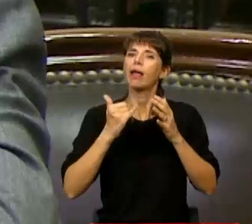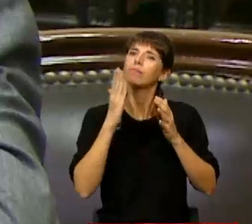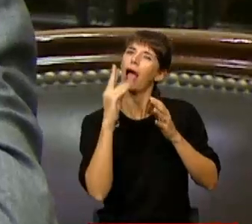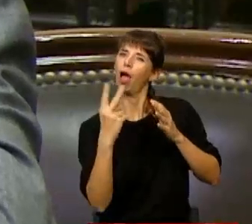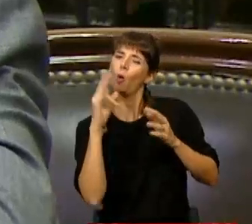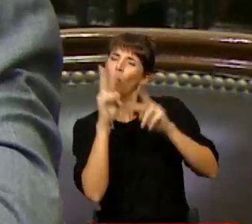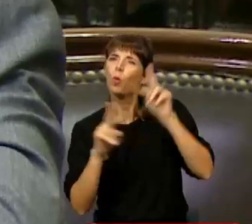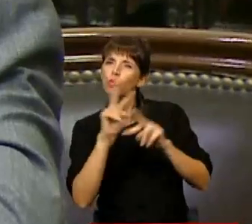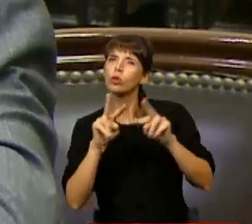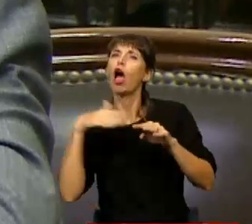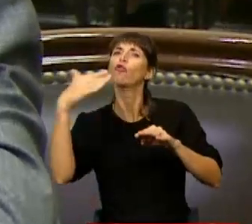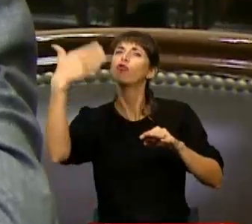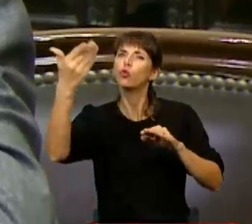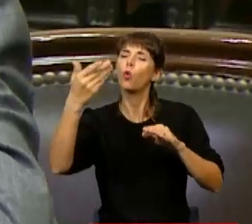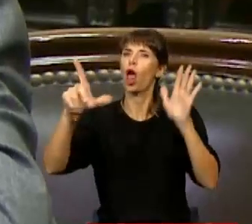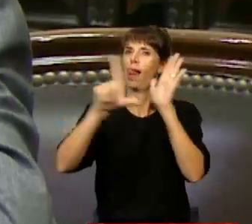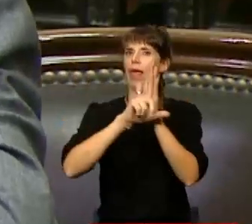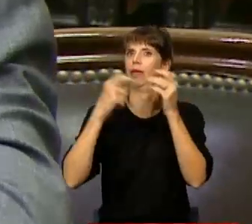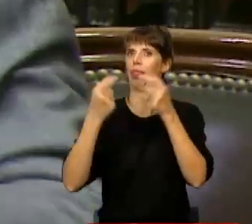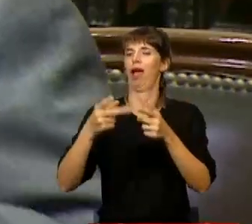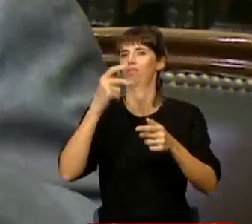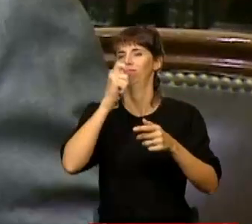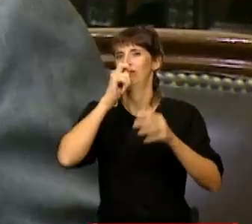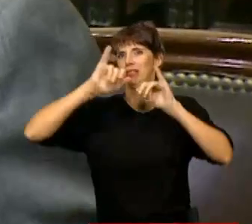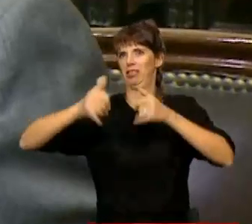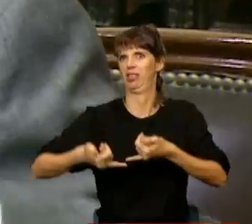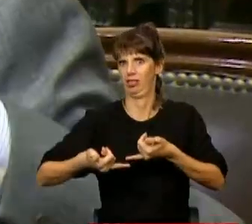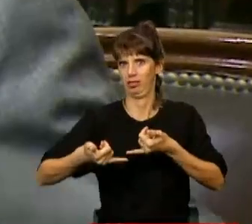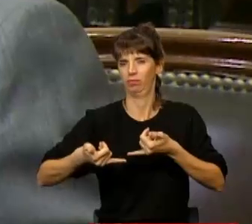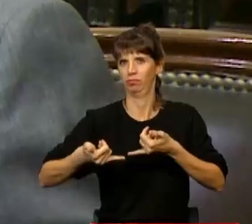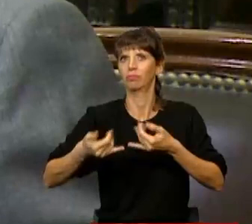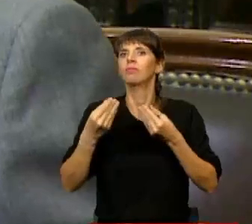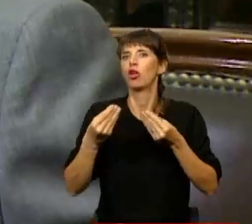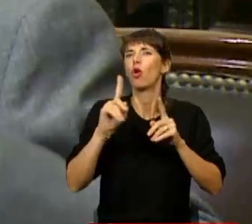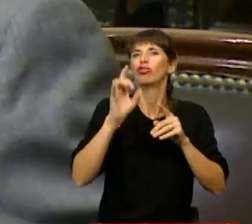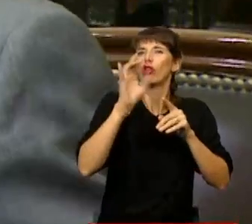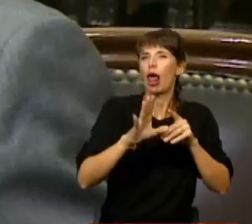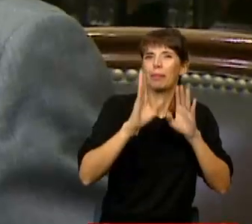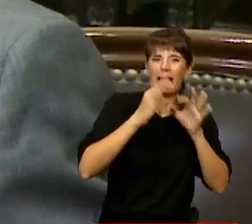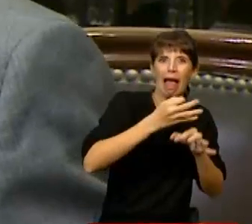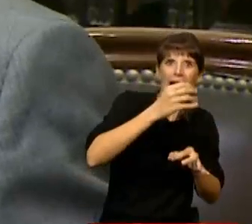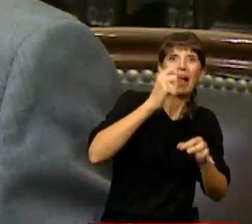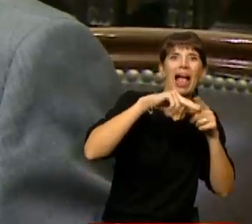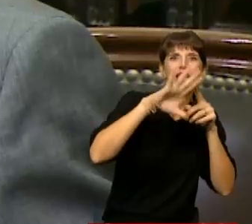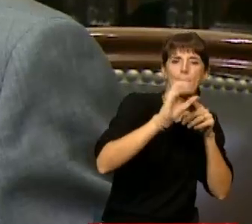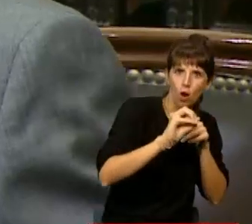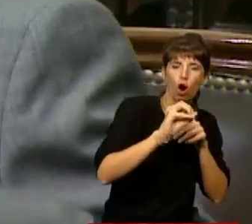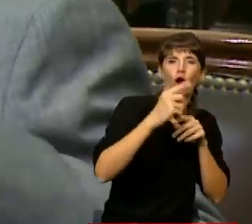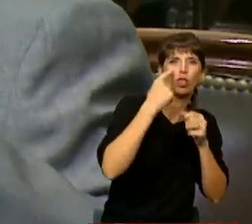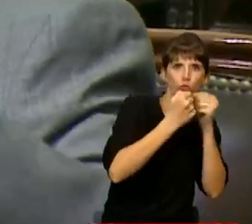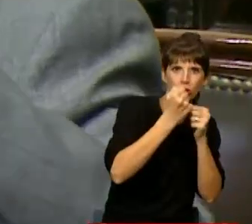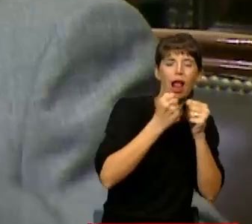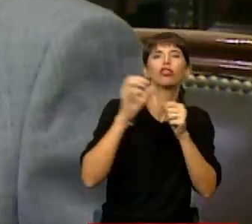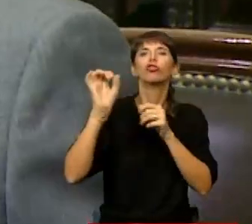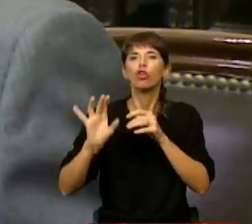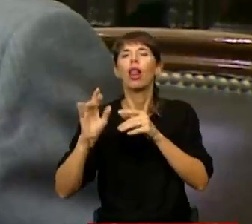legalización de la marihuana y a un negocio extraordinario que va mucho más allá del cáñamo industrial y mucho más allá del cannabis medicinal. Yo